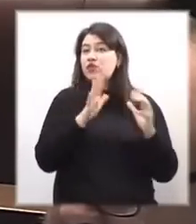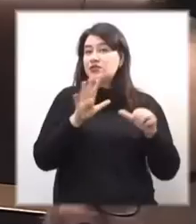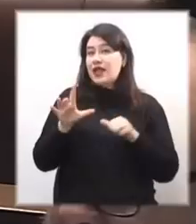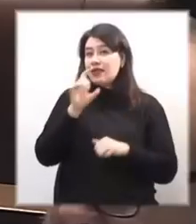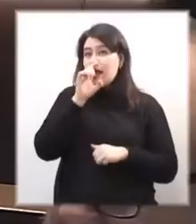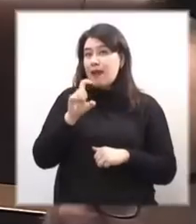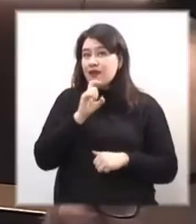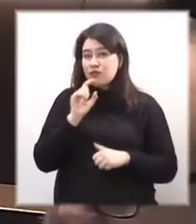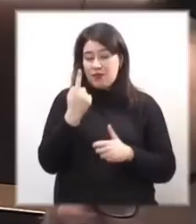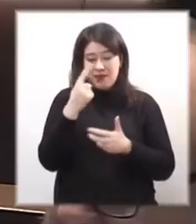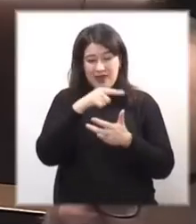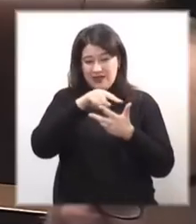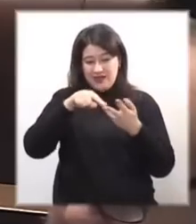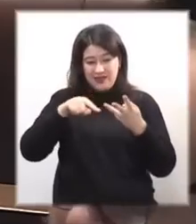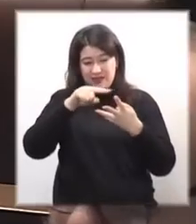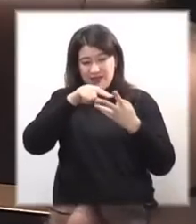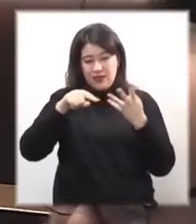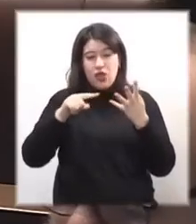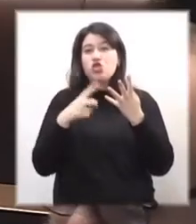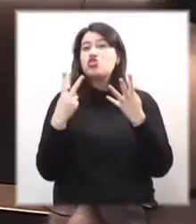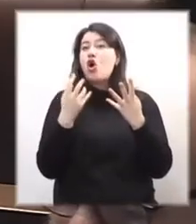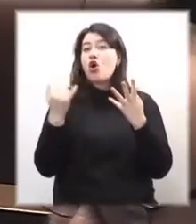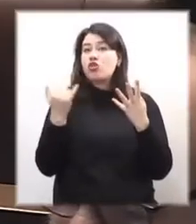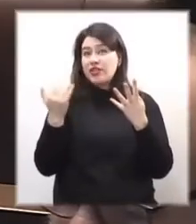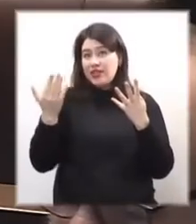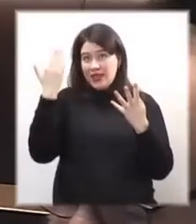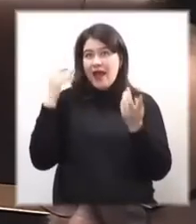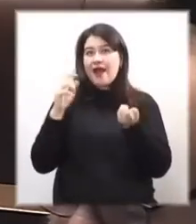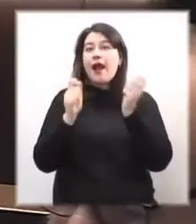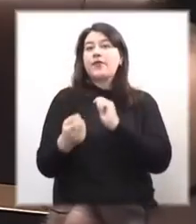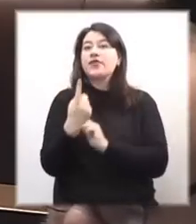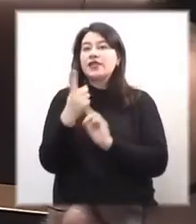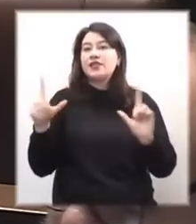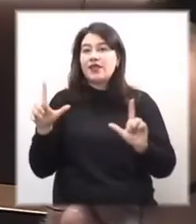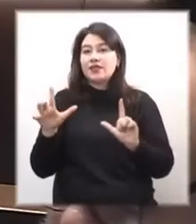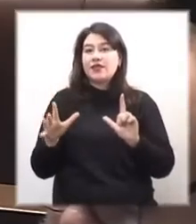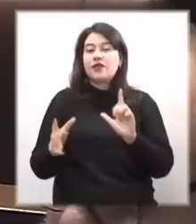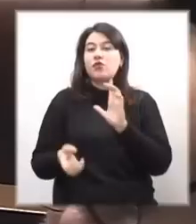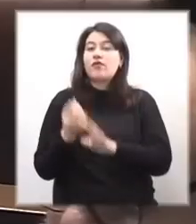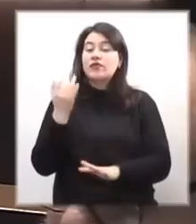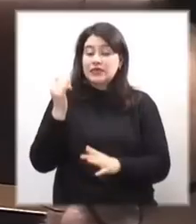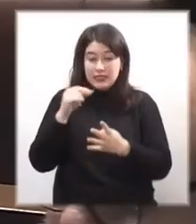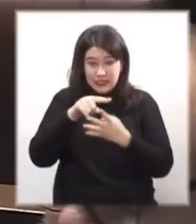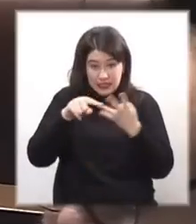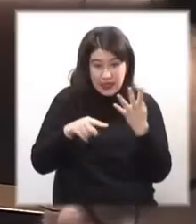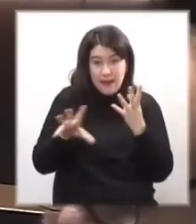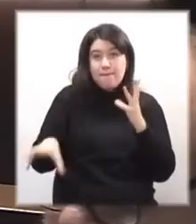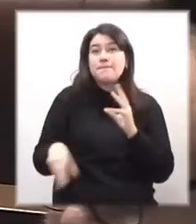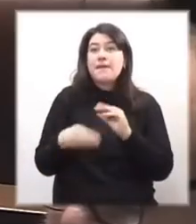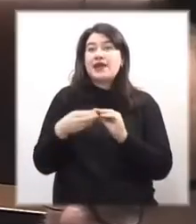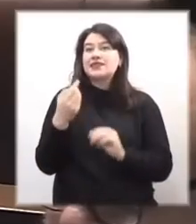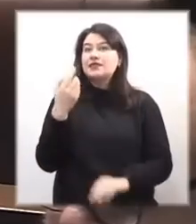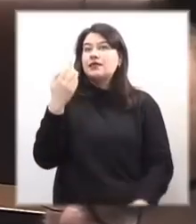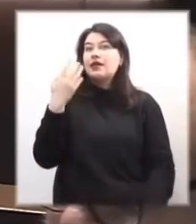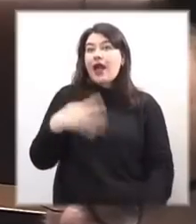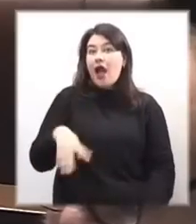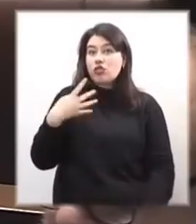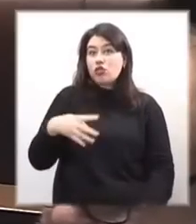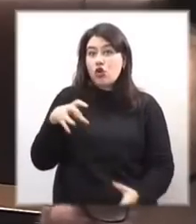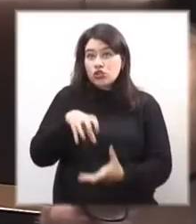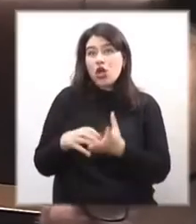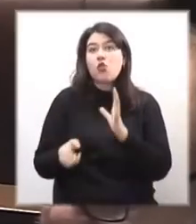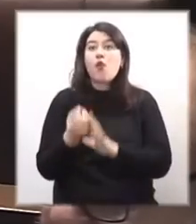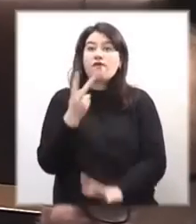marzo en las primeras 3 y desde hace 2 días en el caso de la 17. Si le agrego a esas seccionales la 14, que también tiene